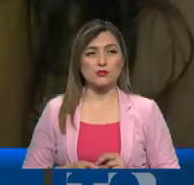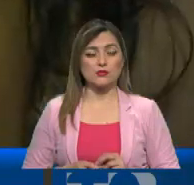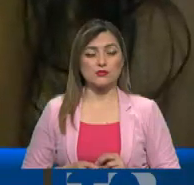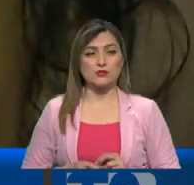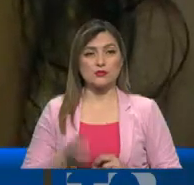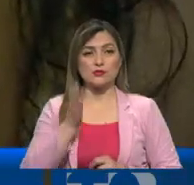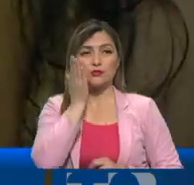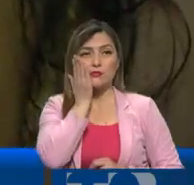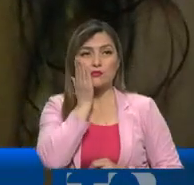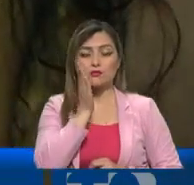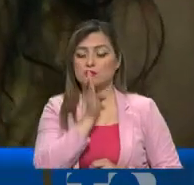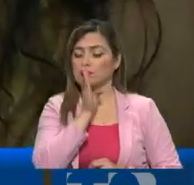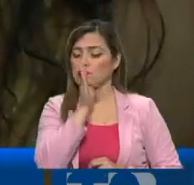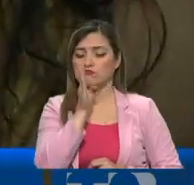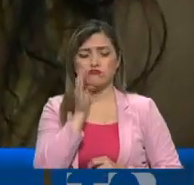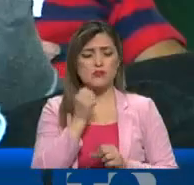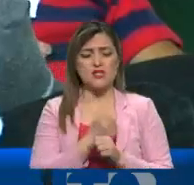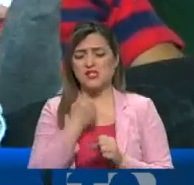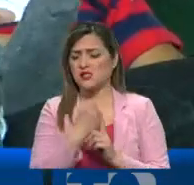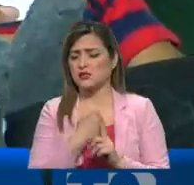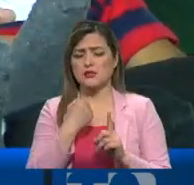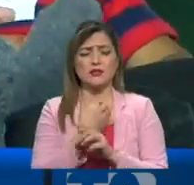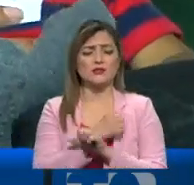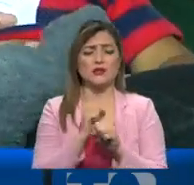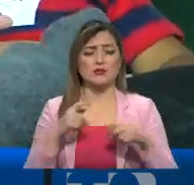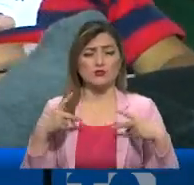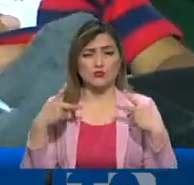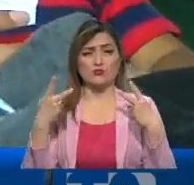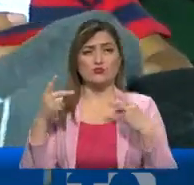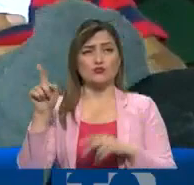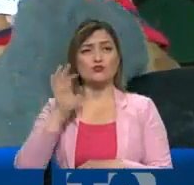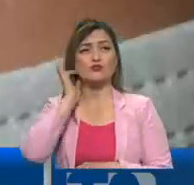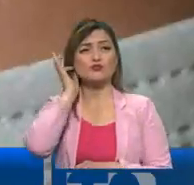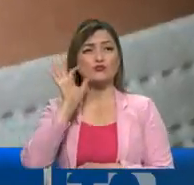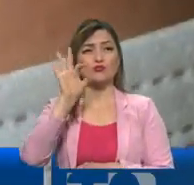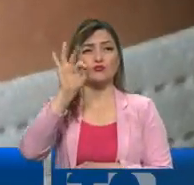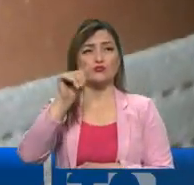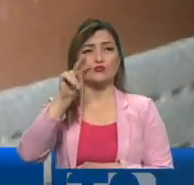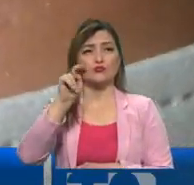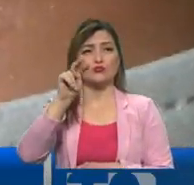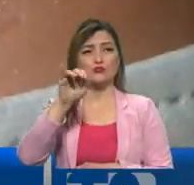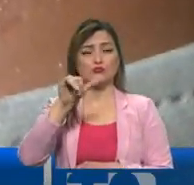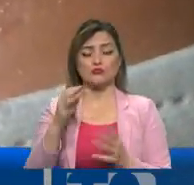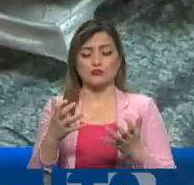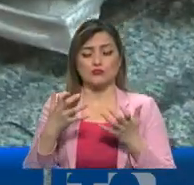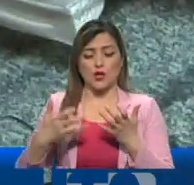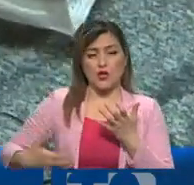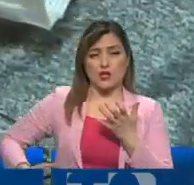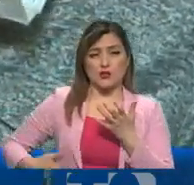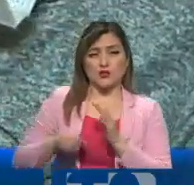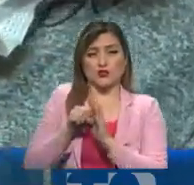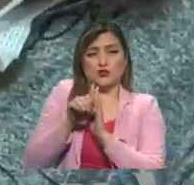madre haría cualquier cosa para salvar la vida de su hijo. Este es el caso de Fanny Roballo, quien está dispuesta a donar su hígado para el